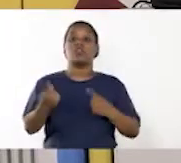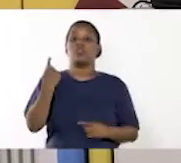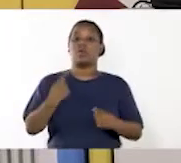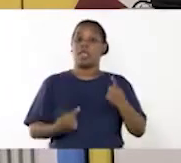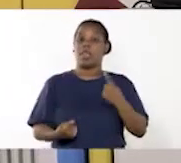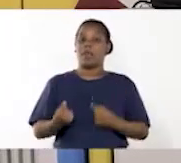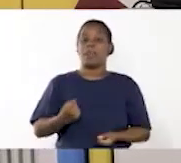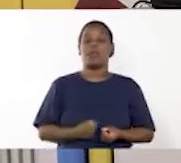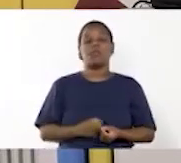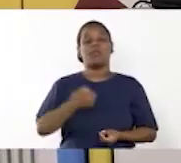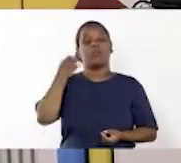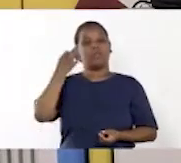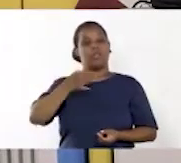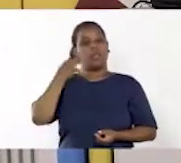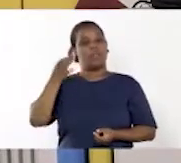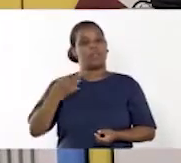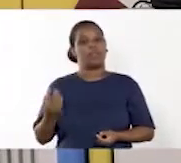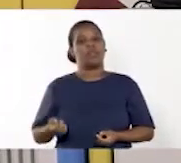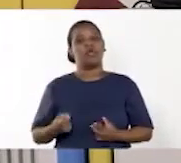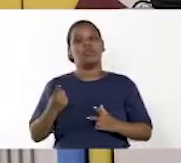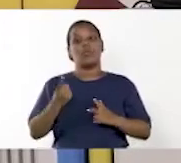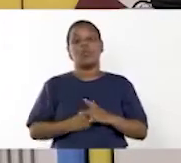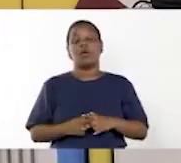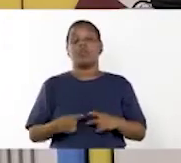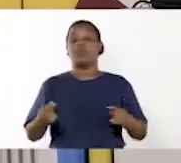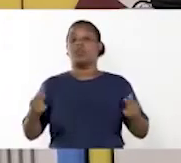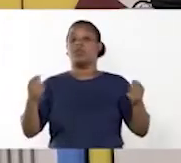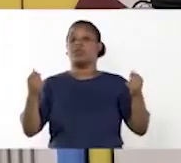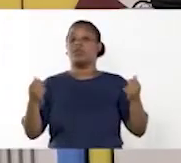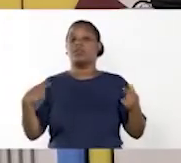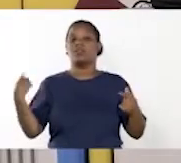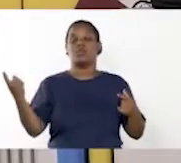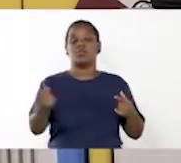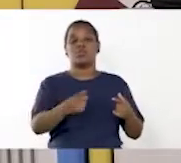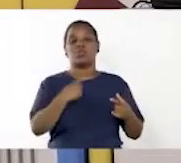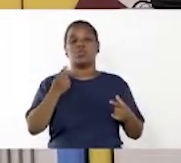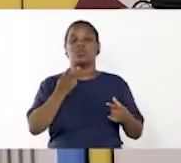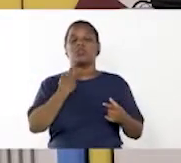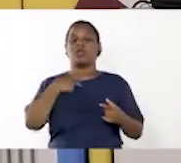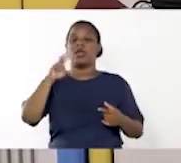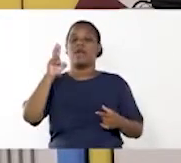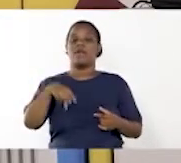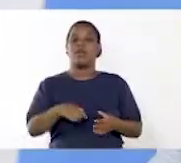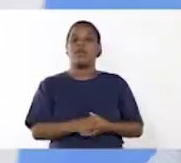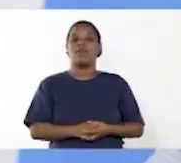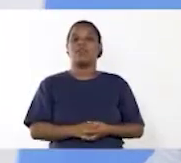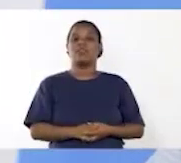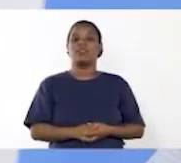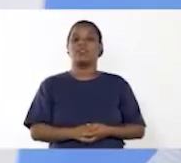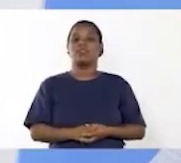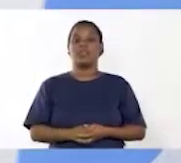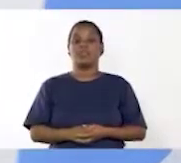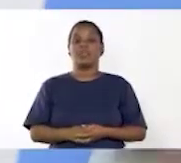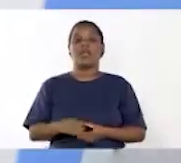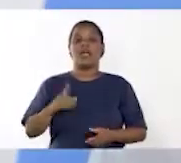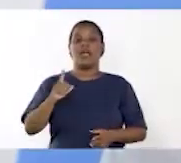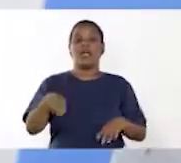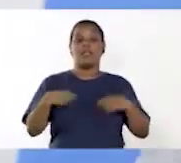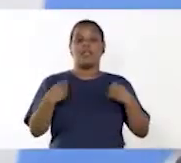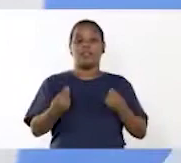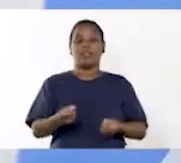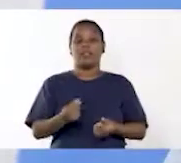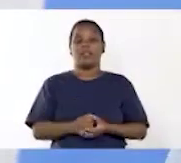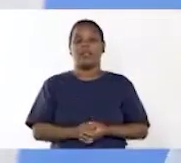estar haciendo referencia para enriquecer nuestras evaluaciones al entregarla y